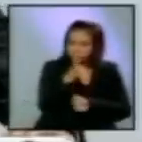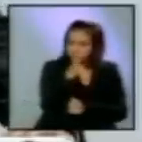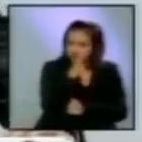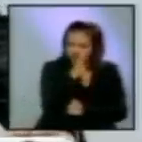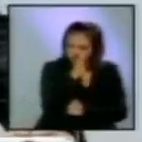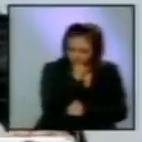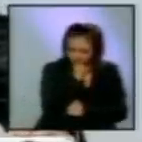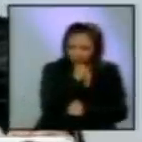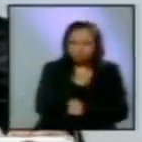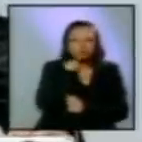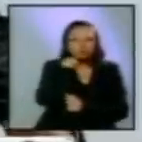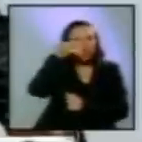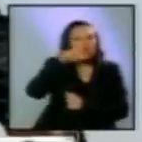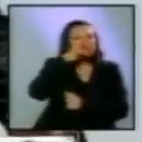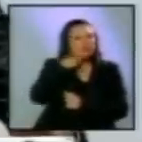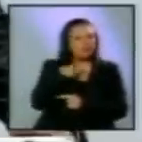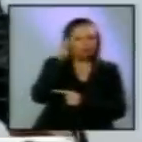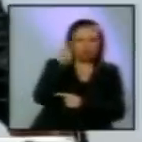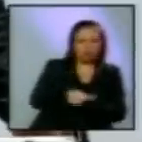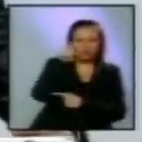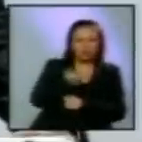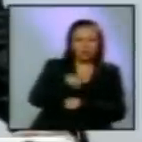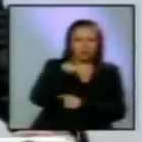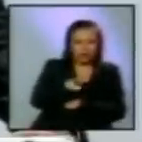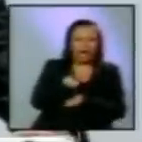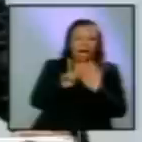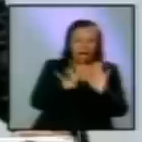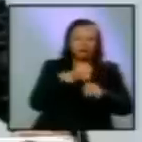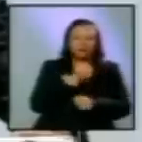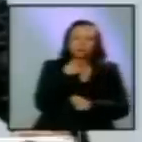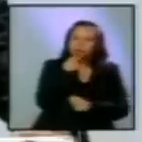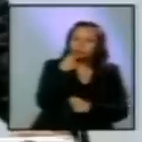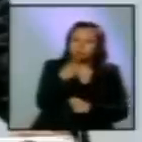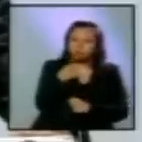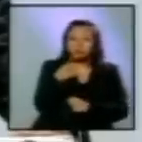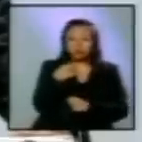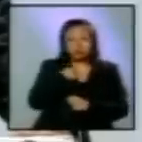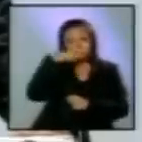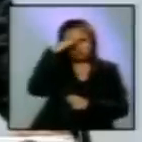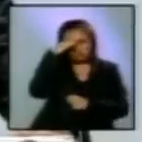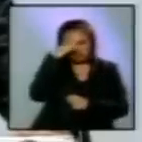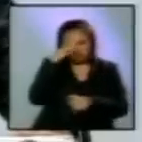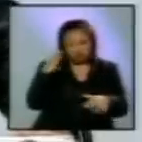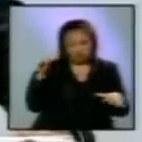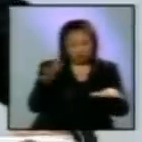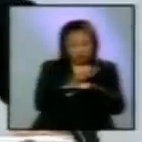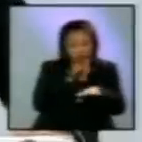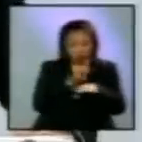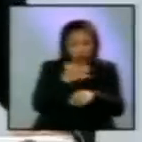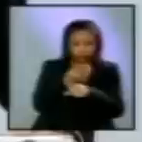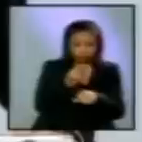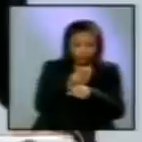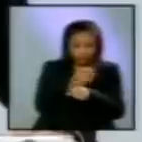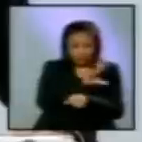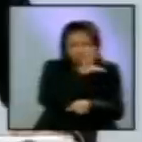usted que le ha ocupado hablar hoy de la verdad, déjeme decirle por qué creo que varias de las reformas estructurales no se